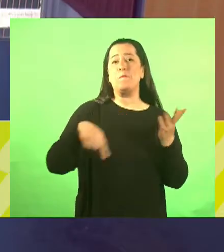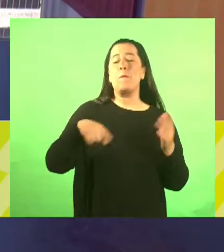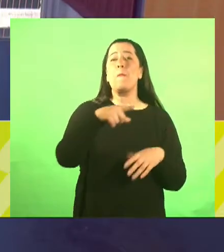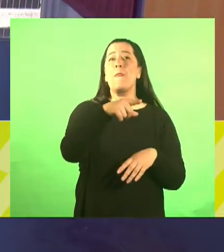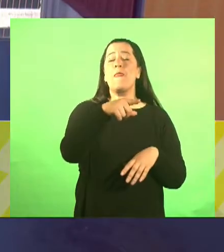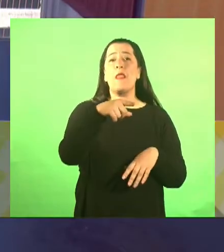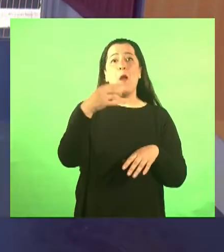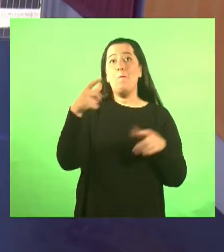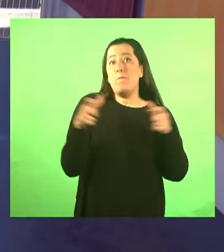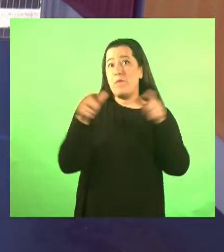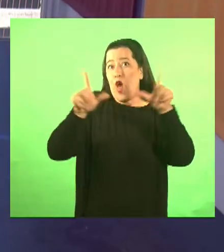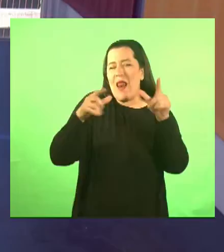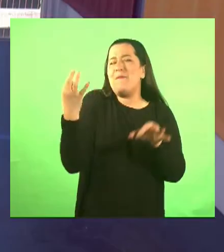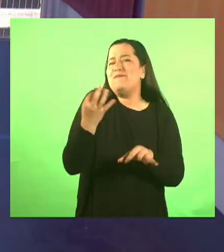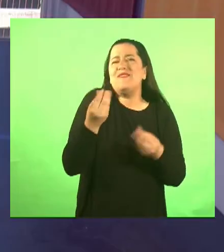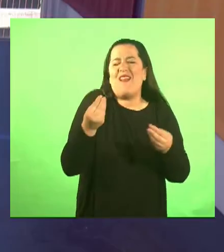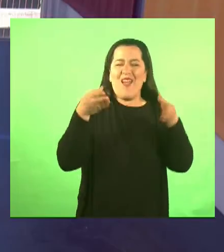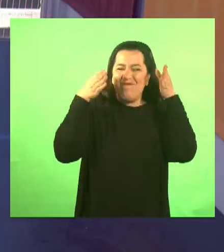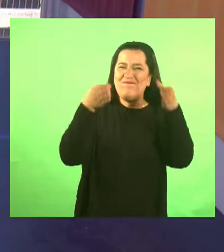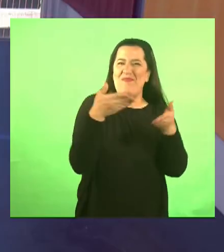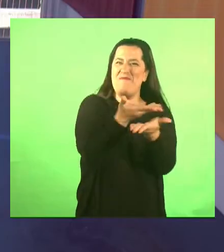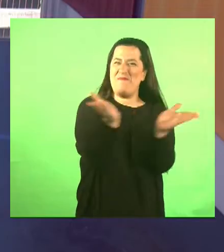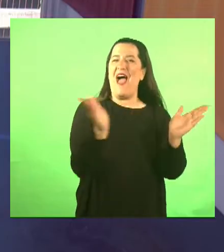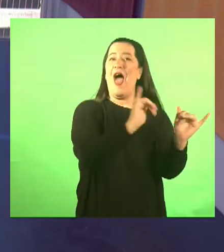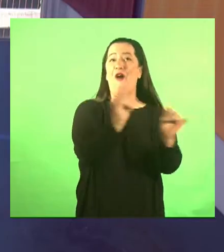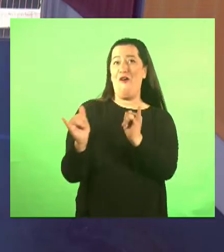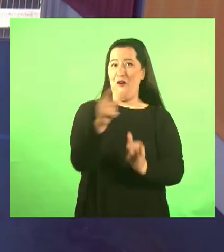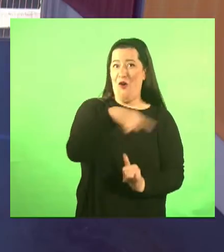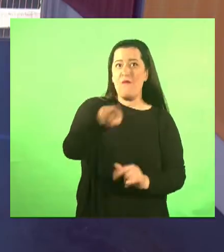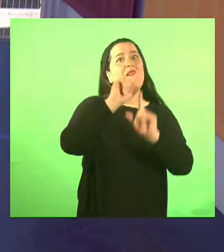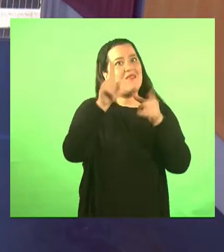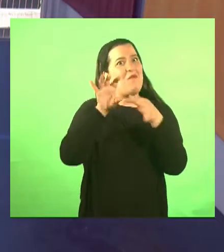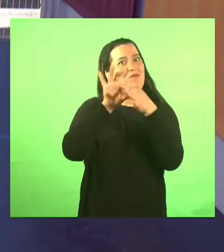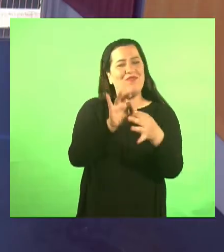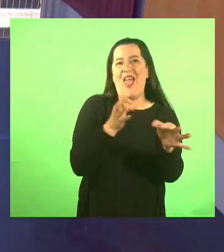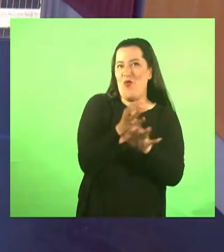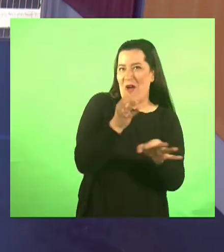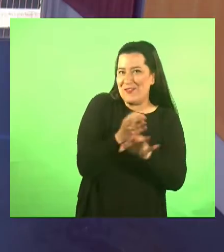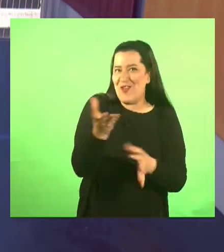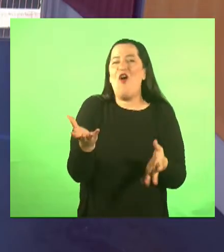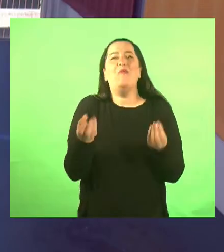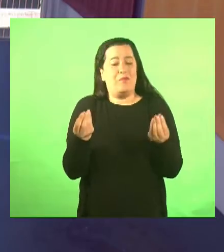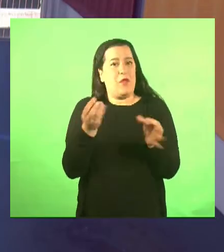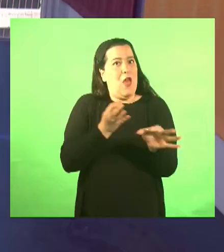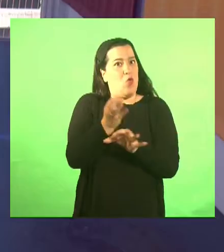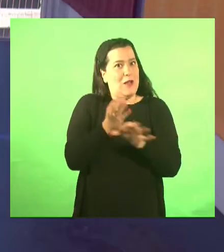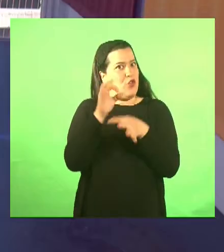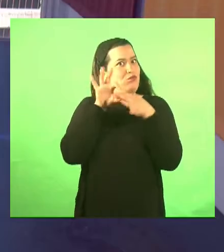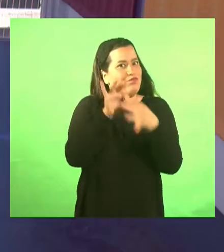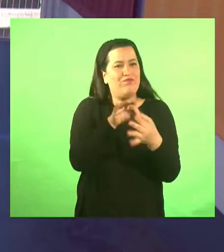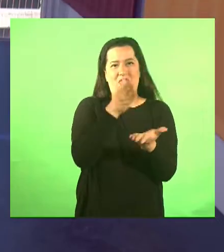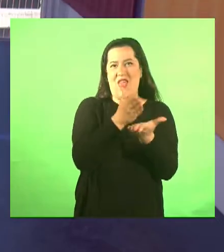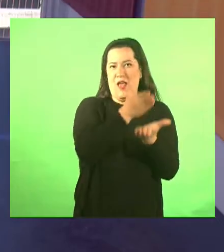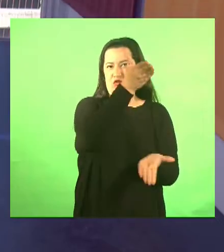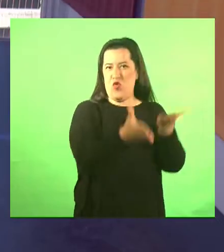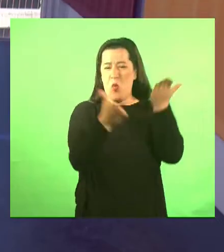programa especial que decidimos dedicar de alguna manera a la juventud, pero también a la educación, ¿no? A la educación como derecho humano.